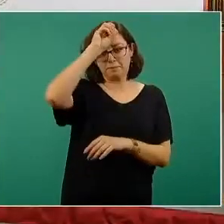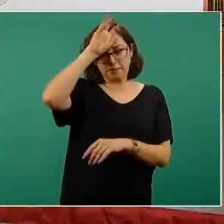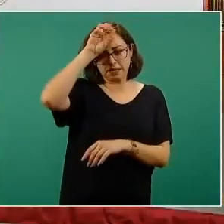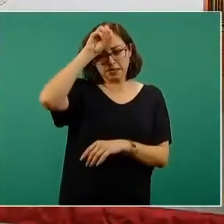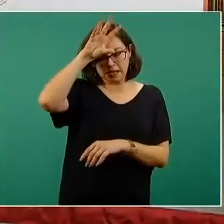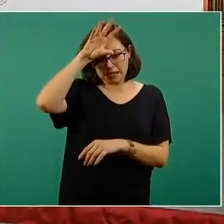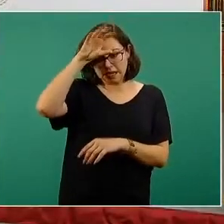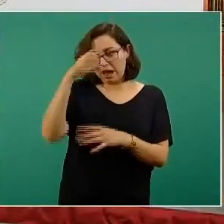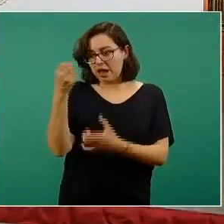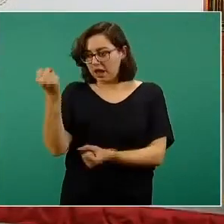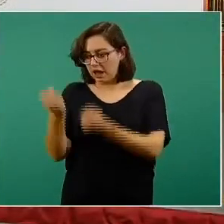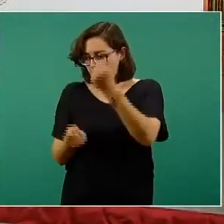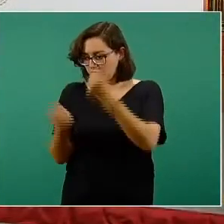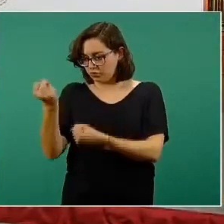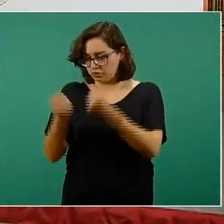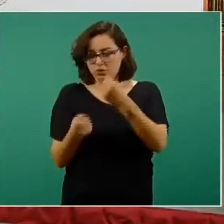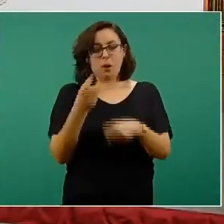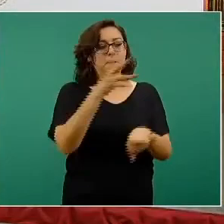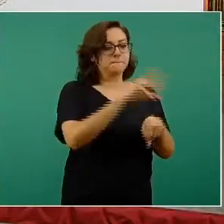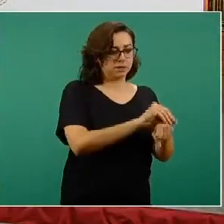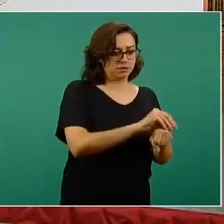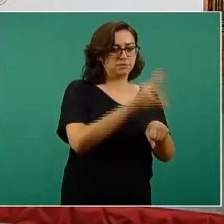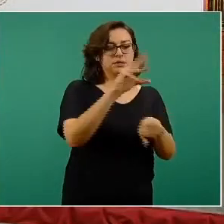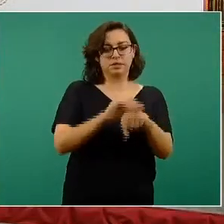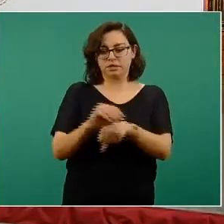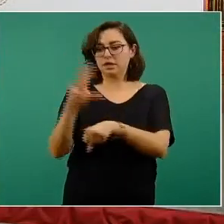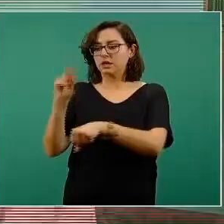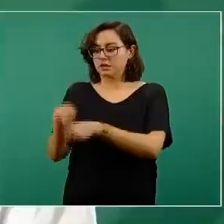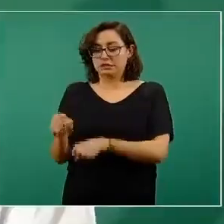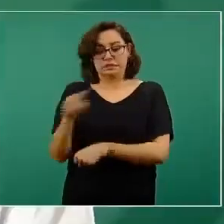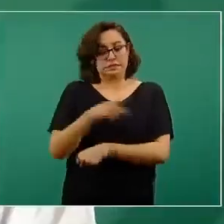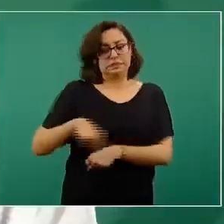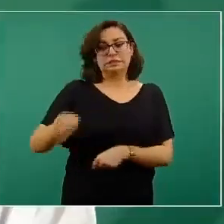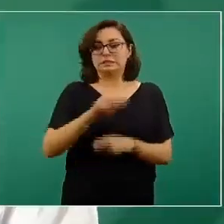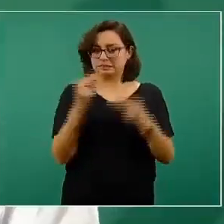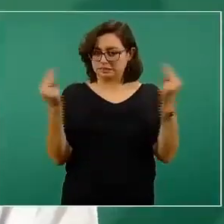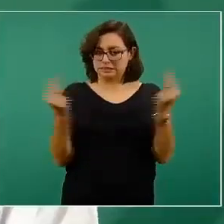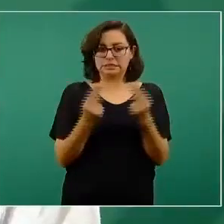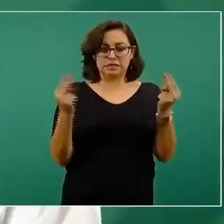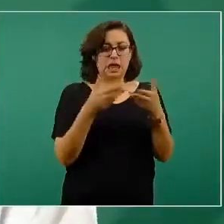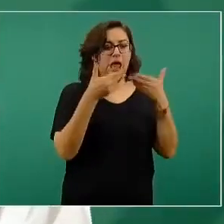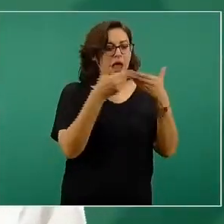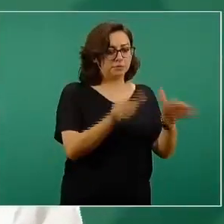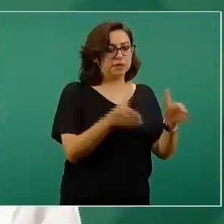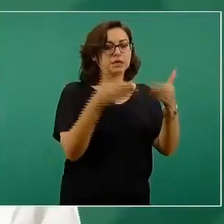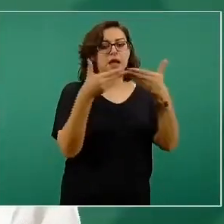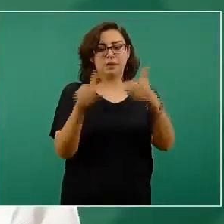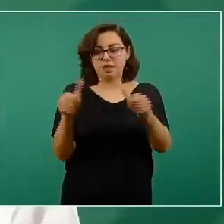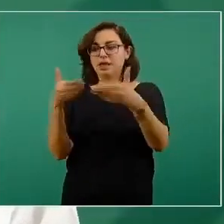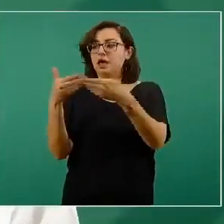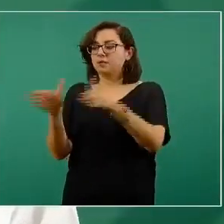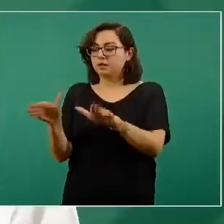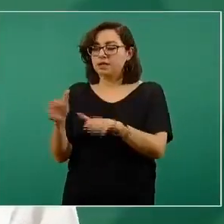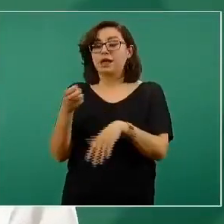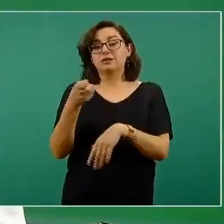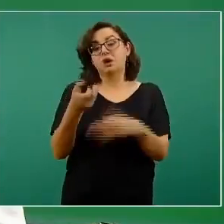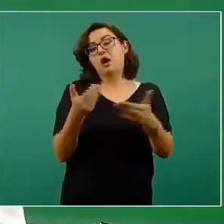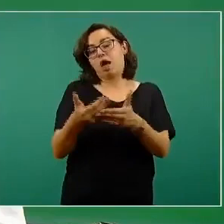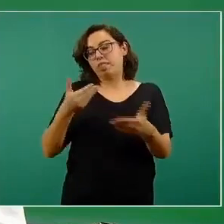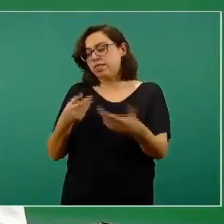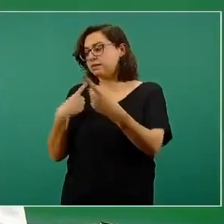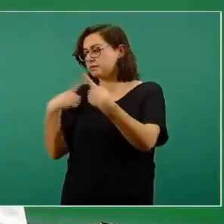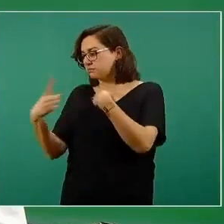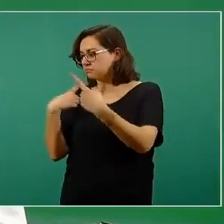minería y automotriz, que le llamamos las actividades neoesenciales. Entonces, el grupo ha sido realmente muy valioso en